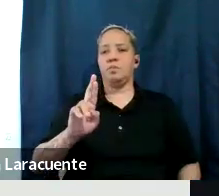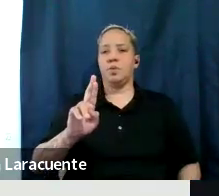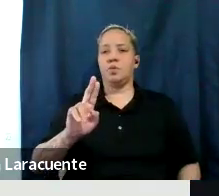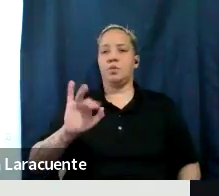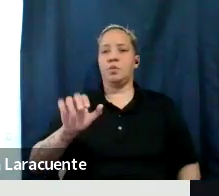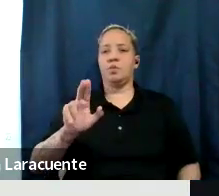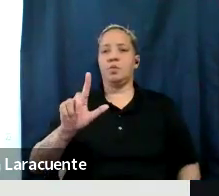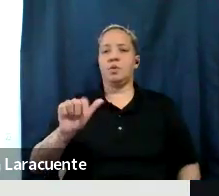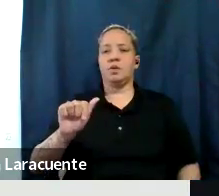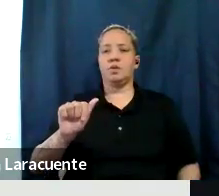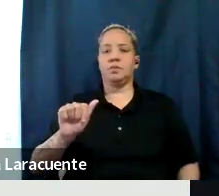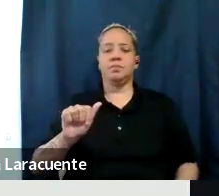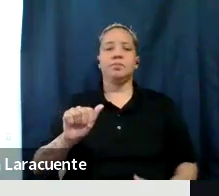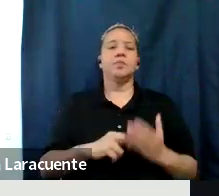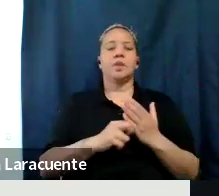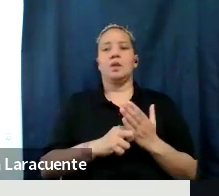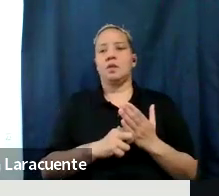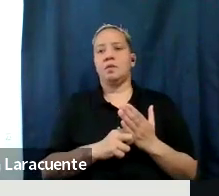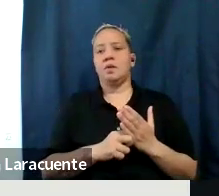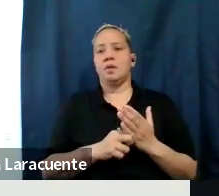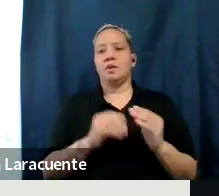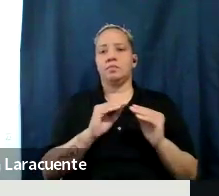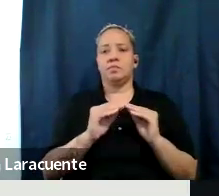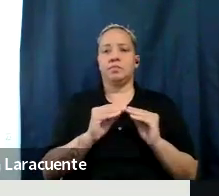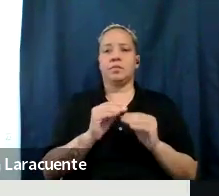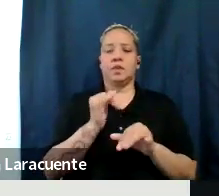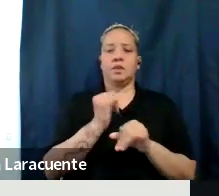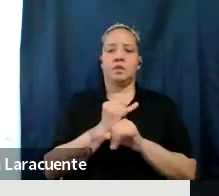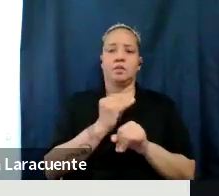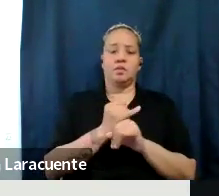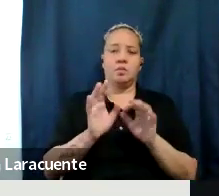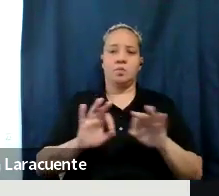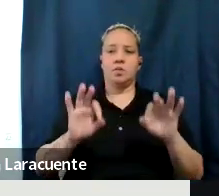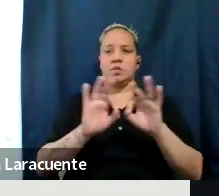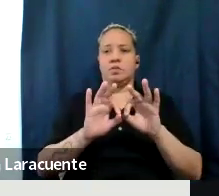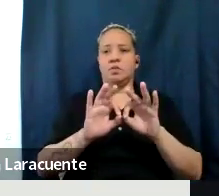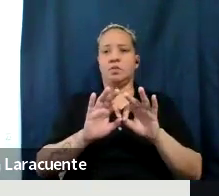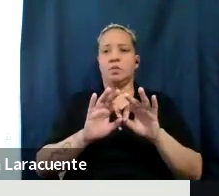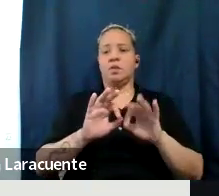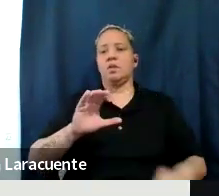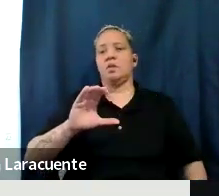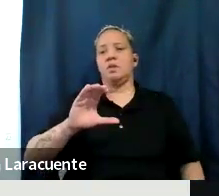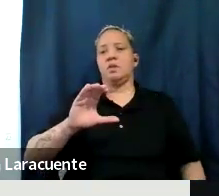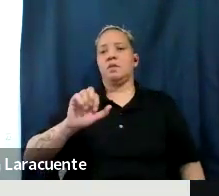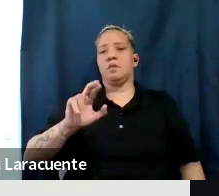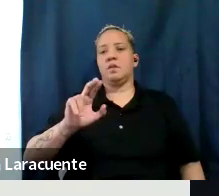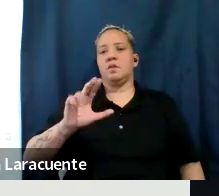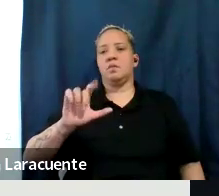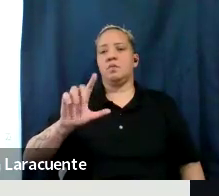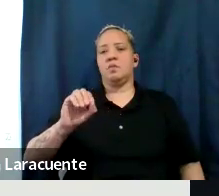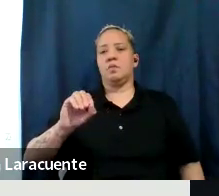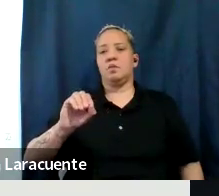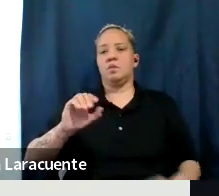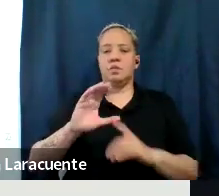una revista que editaba una institución tan importante como el Círculo Cultural de Maestros de Español de